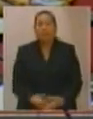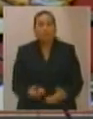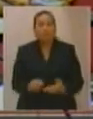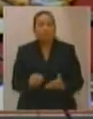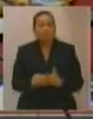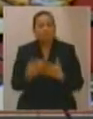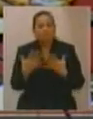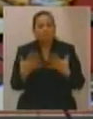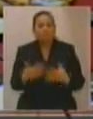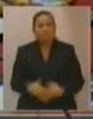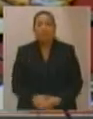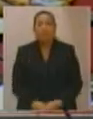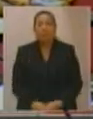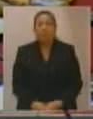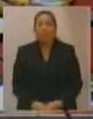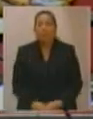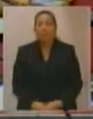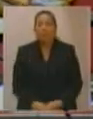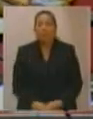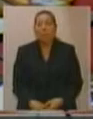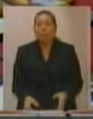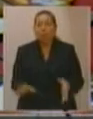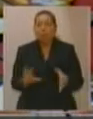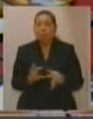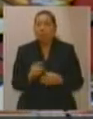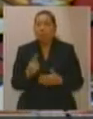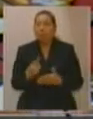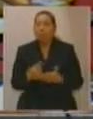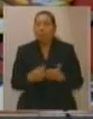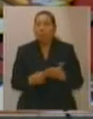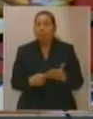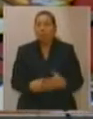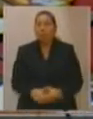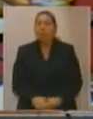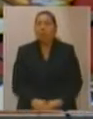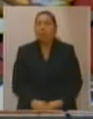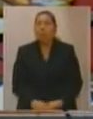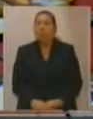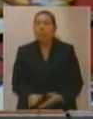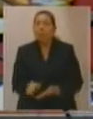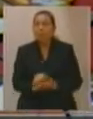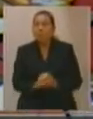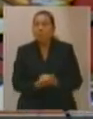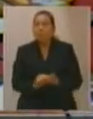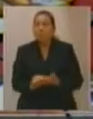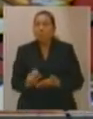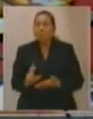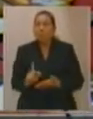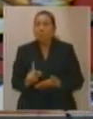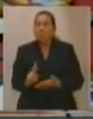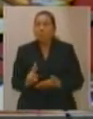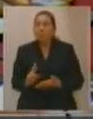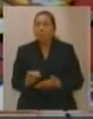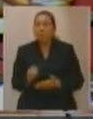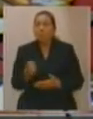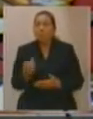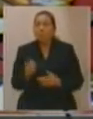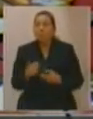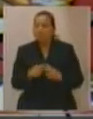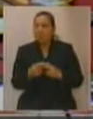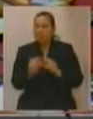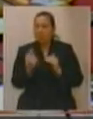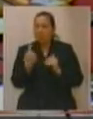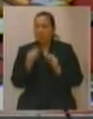relación matrimonial, en una relación de unión de hecho. ¿Por qué? Porque se supone que la solidaridad primero debe comenzar por